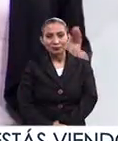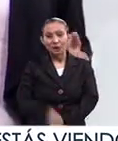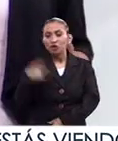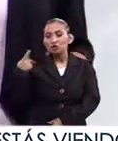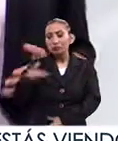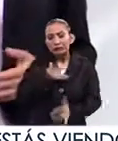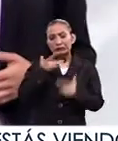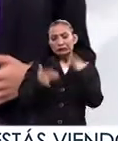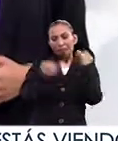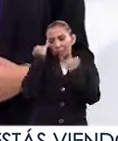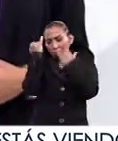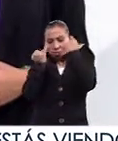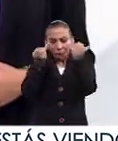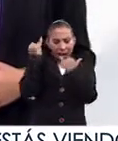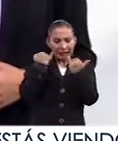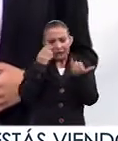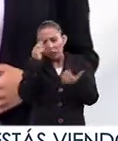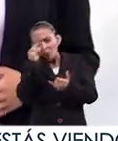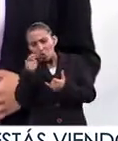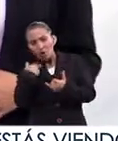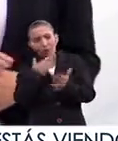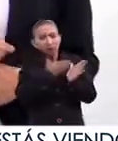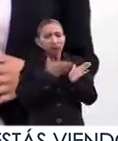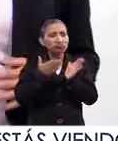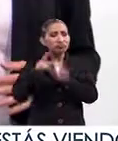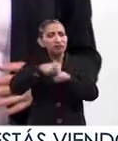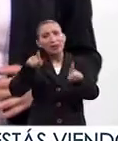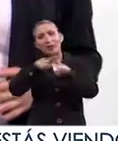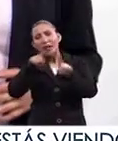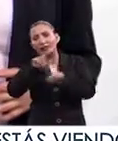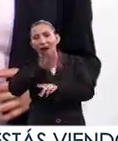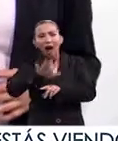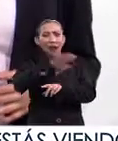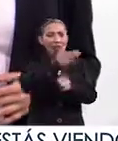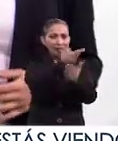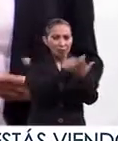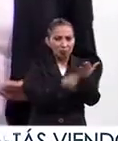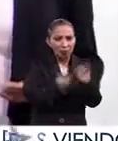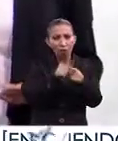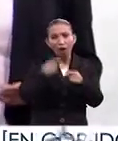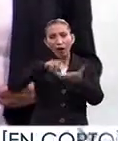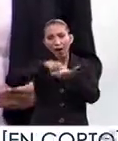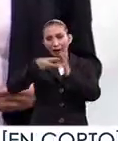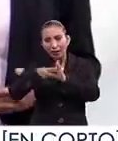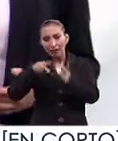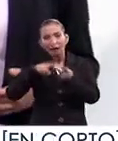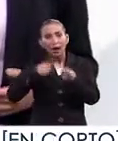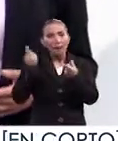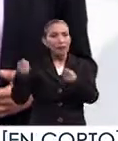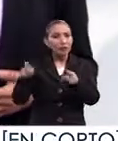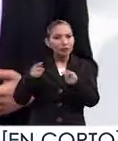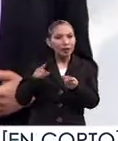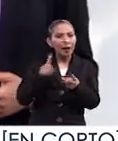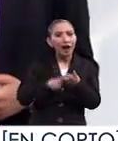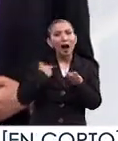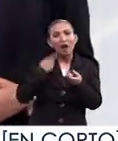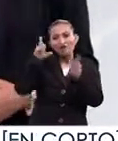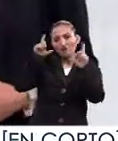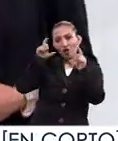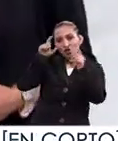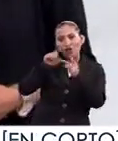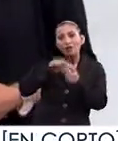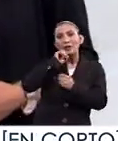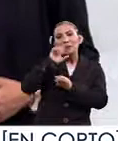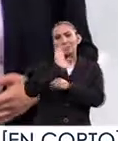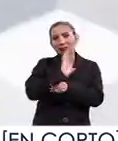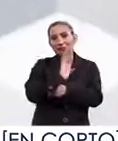Sus inquietudes creativas e intelectuales han pasado por diferentes rubros como el dibujo, la arquitectura, la música, la fotografía